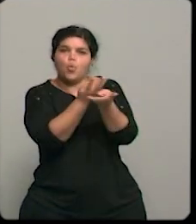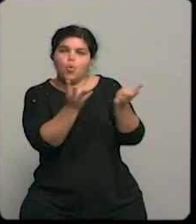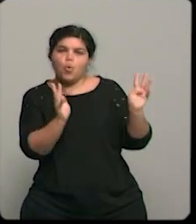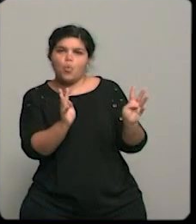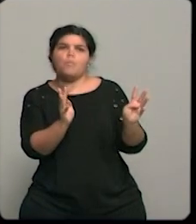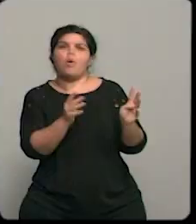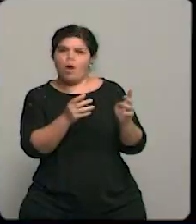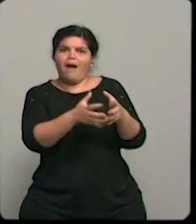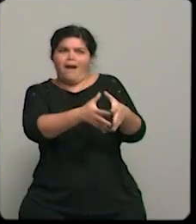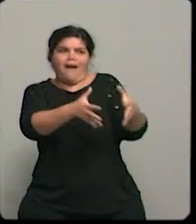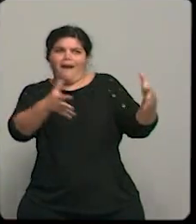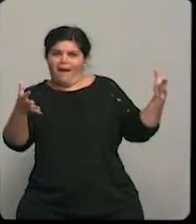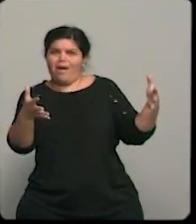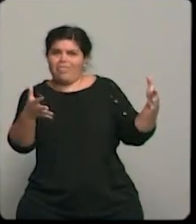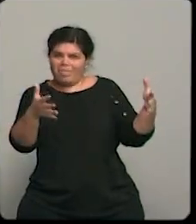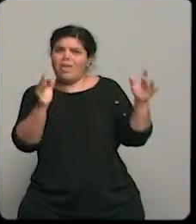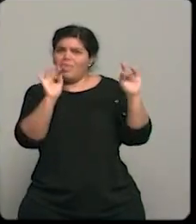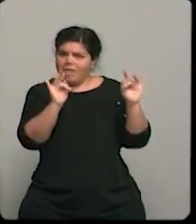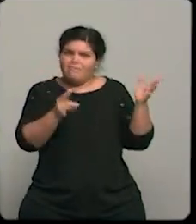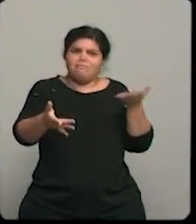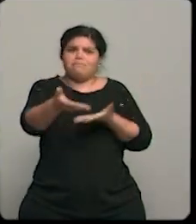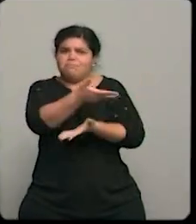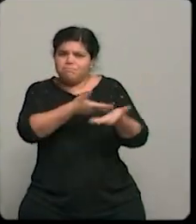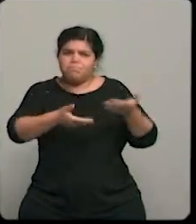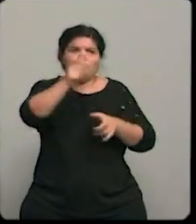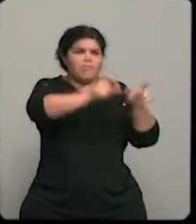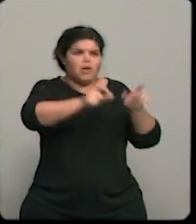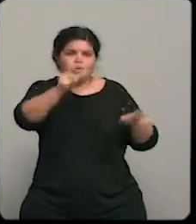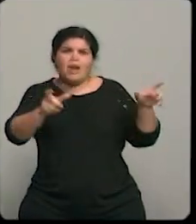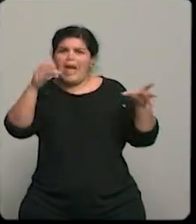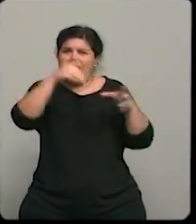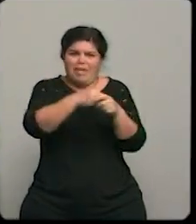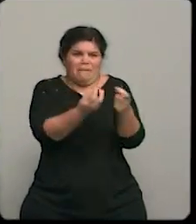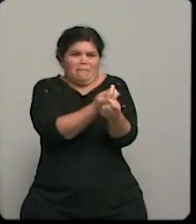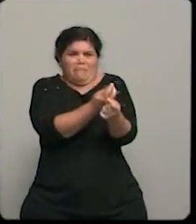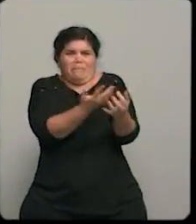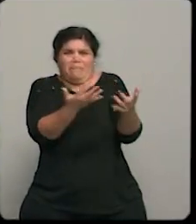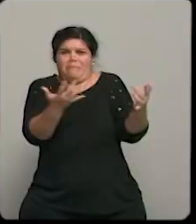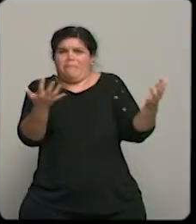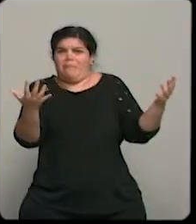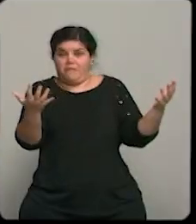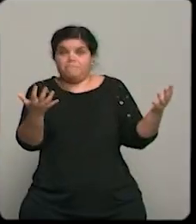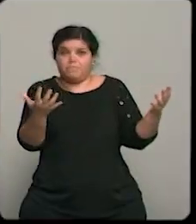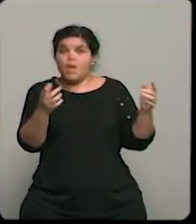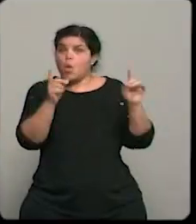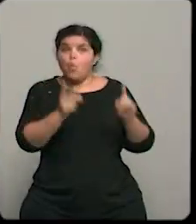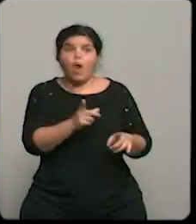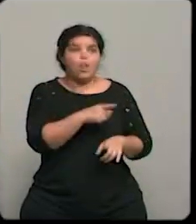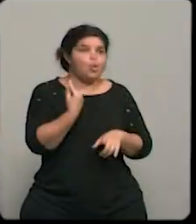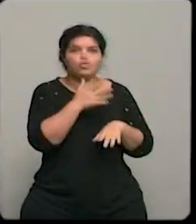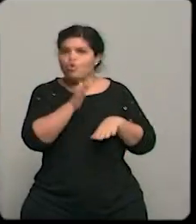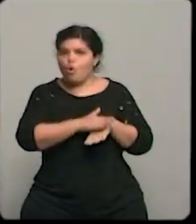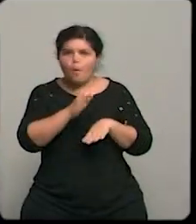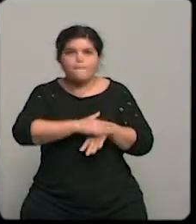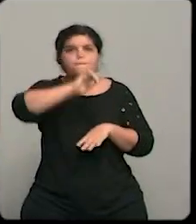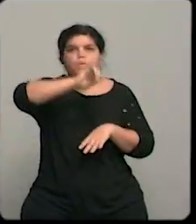complejos, grandes, ¿no? Con una gran demanda de personal. Y sin embargo, el compromiso está, creo que nosotros hacemos